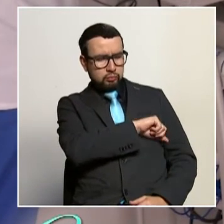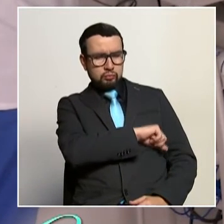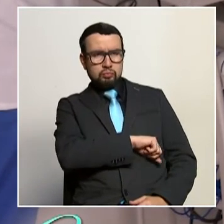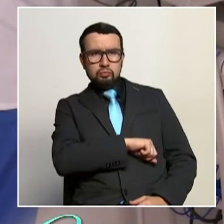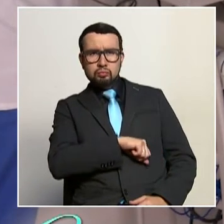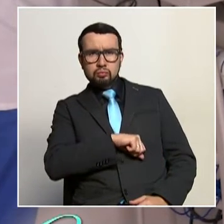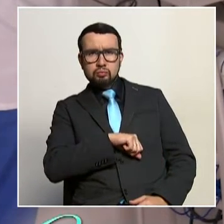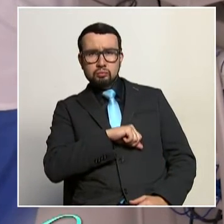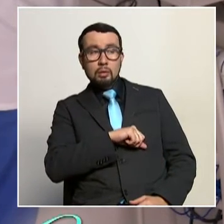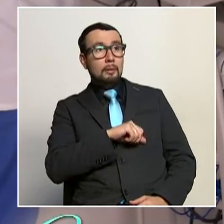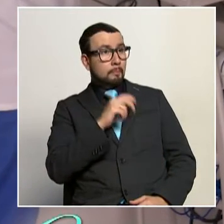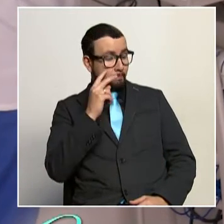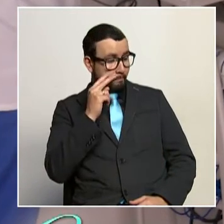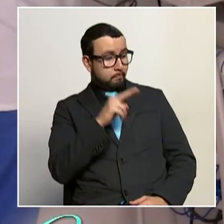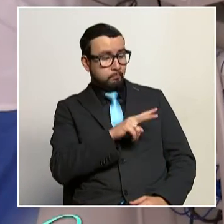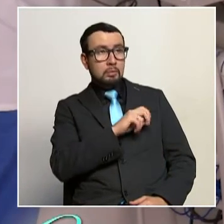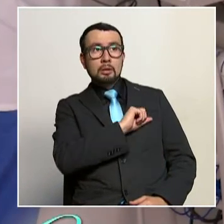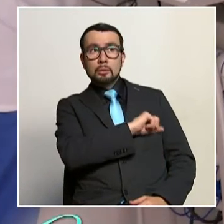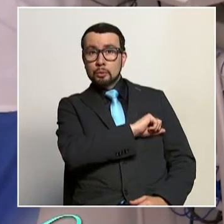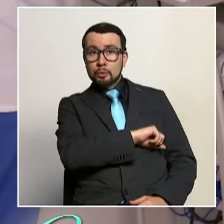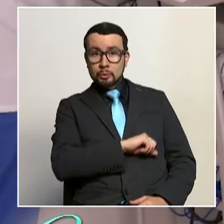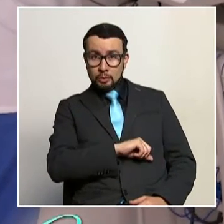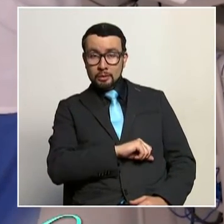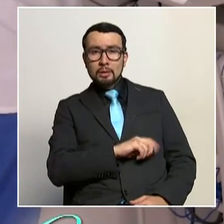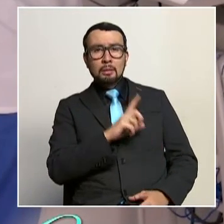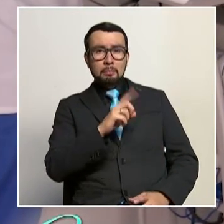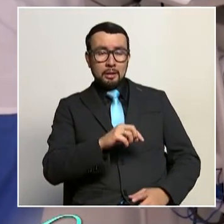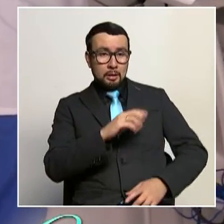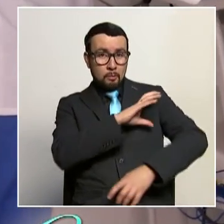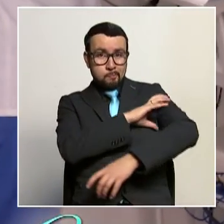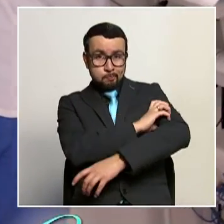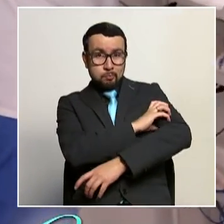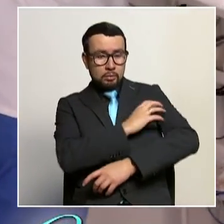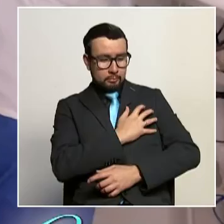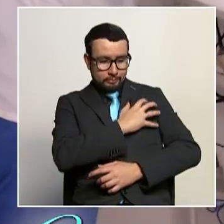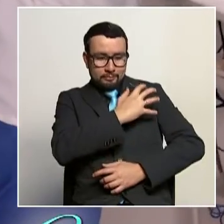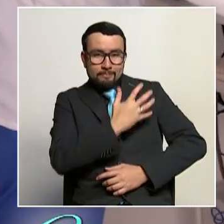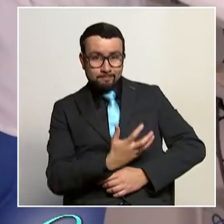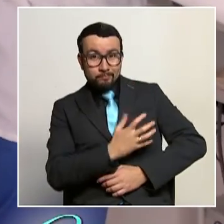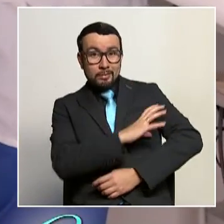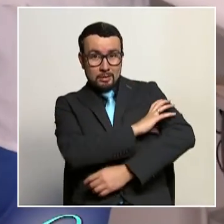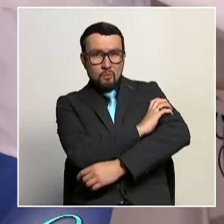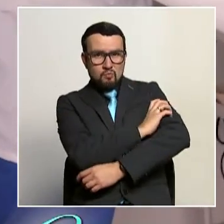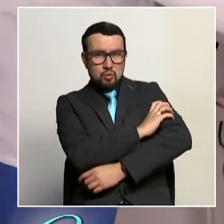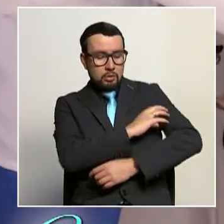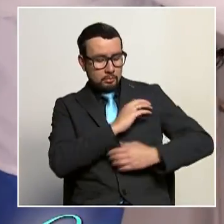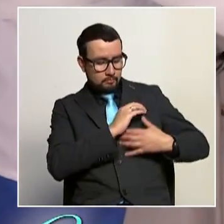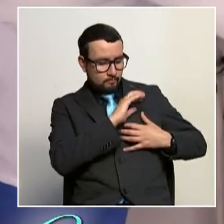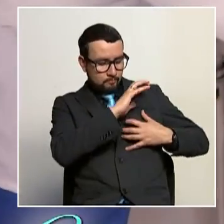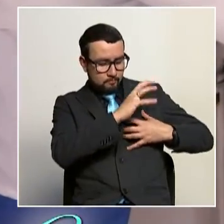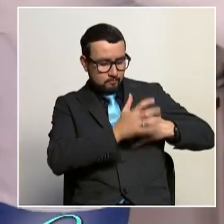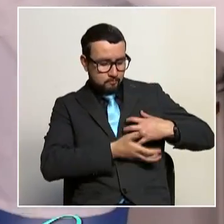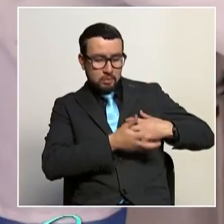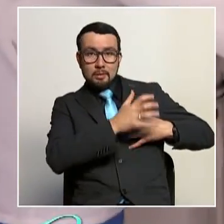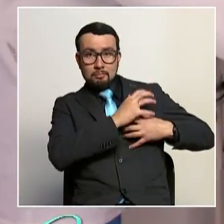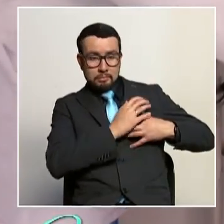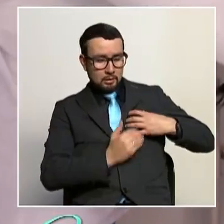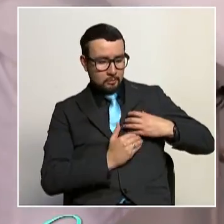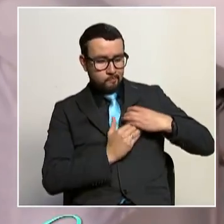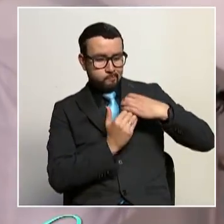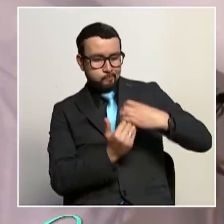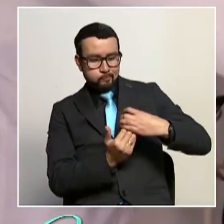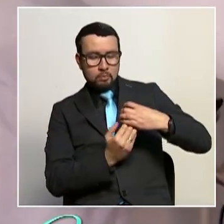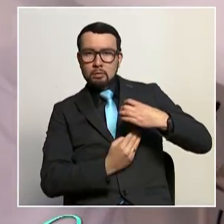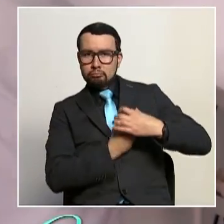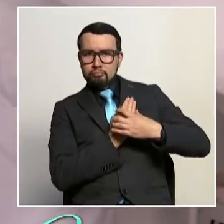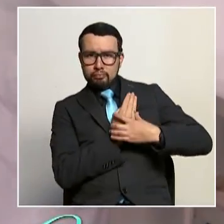parte, ¿sí? Vemos el músculo ahí por encima de la prótesis, vemos ahí el músculo porque está levantado por la prótesis,